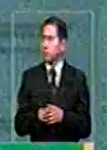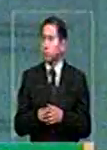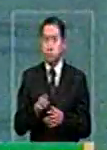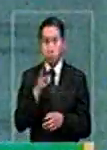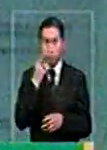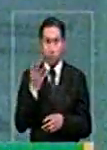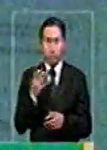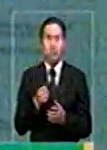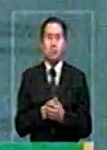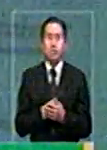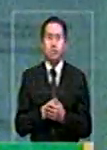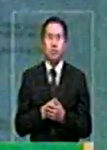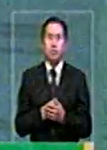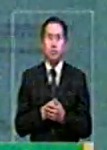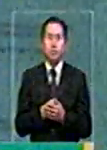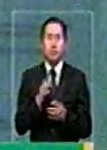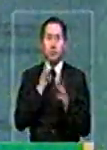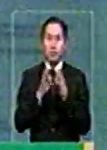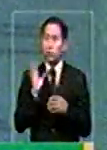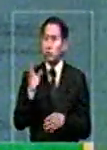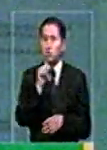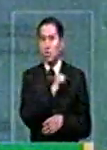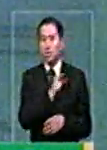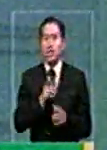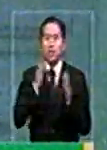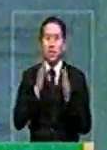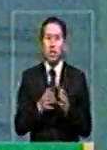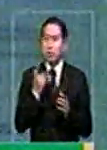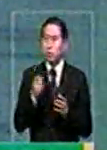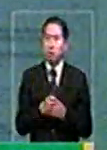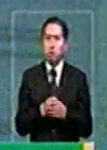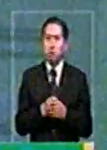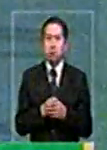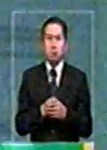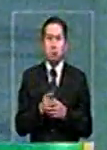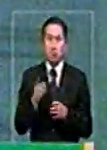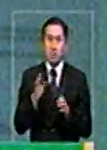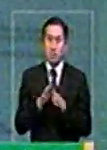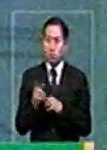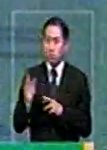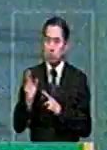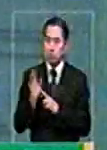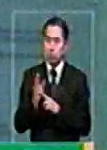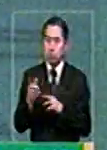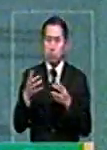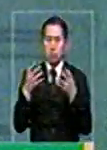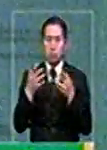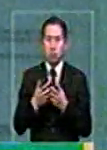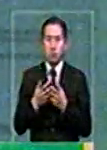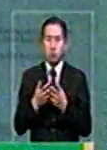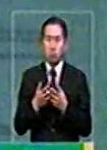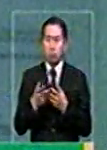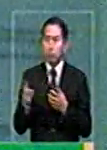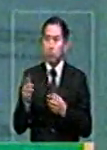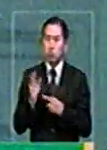Fíjese. Declaración del alcalde Revilla, en ningún caso en representación de legal